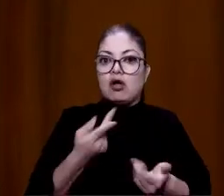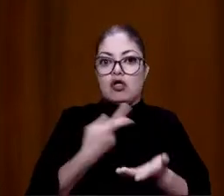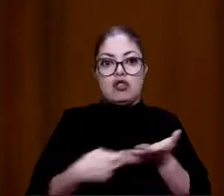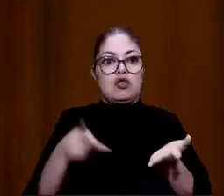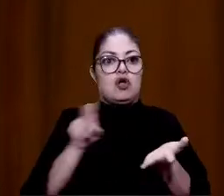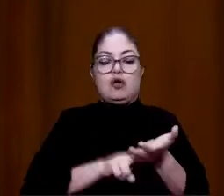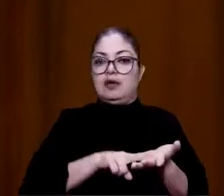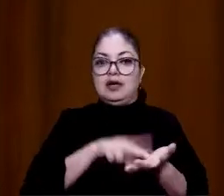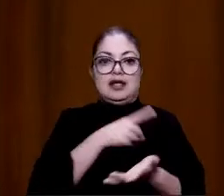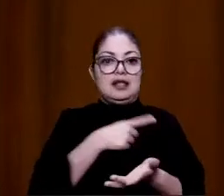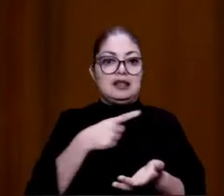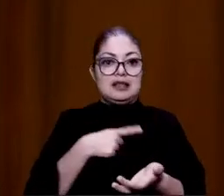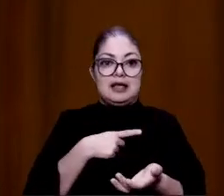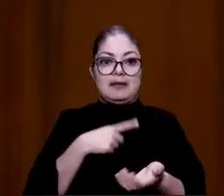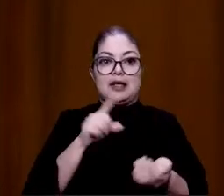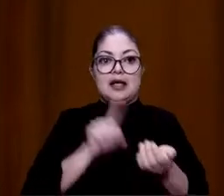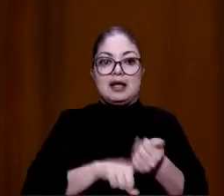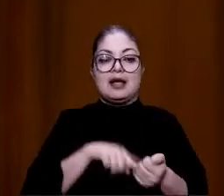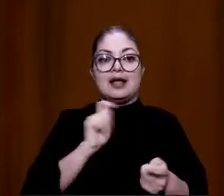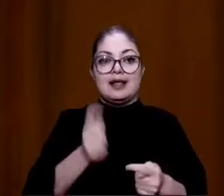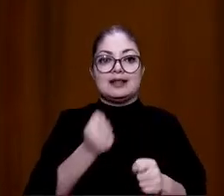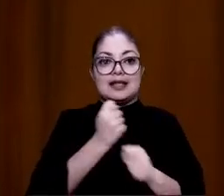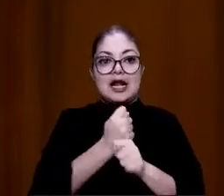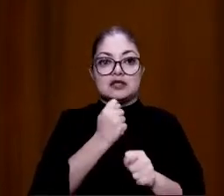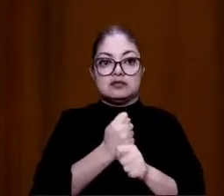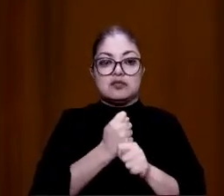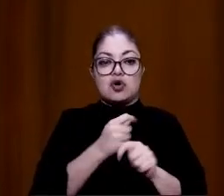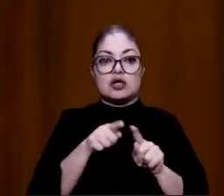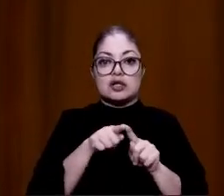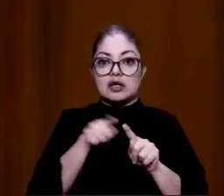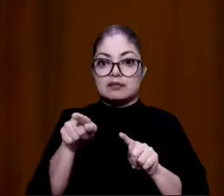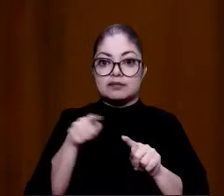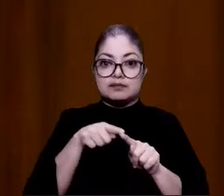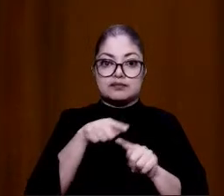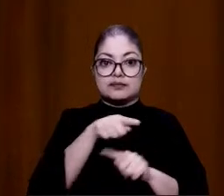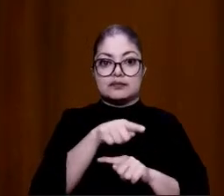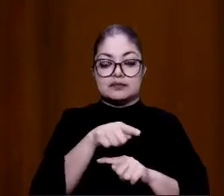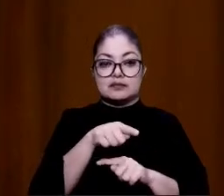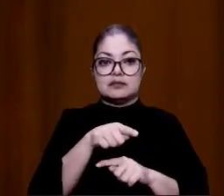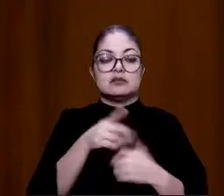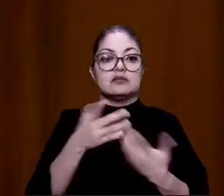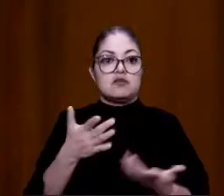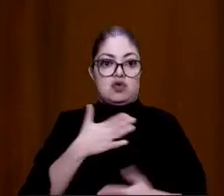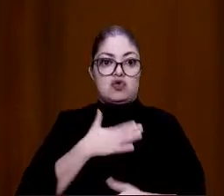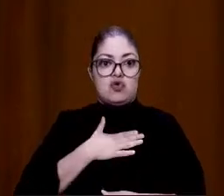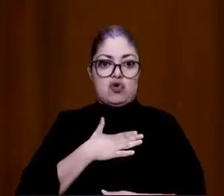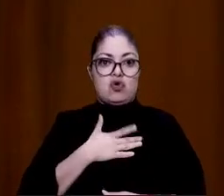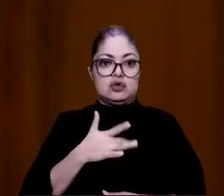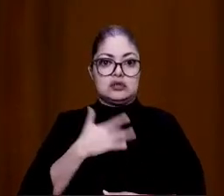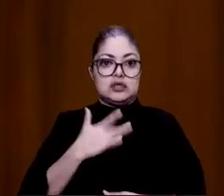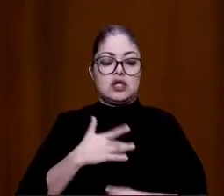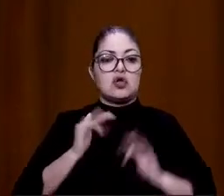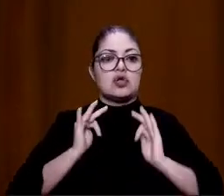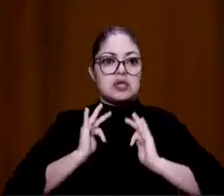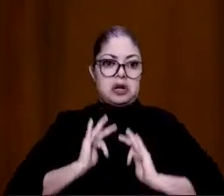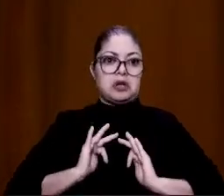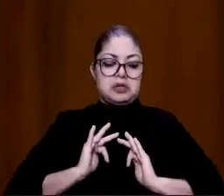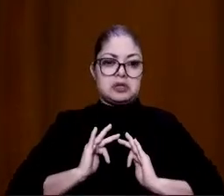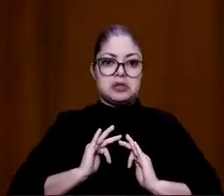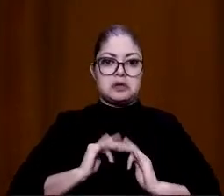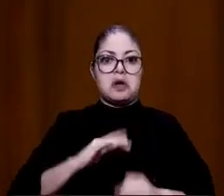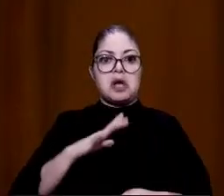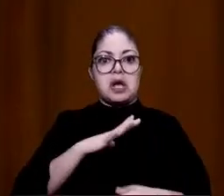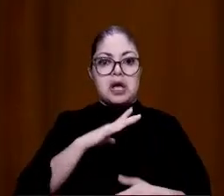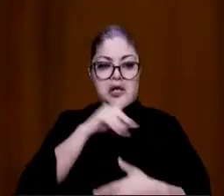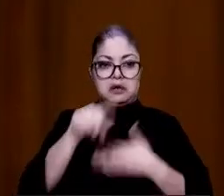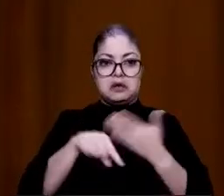garantizar que las rutas de transporte llegan a las estaciones. Yo estoy tranquilo en el sentido de que hay